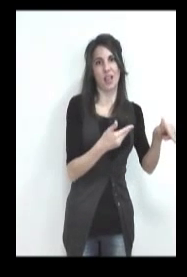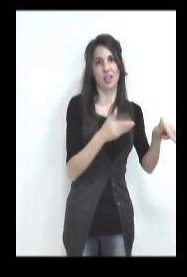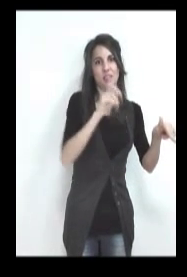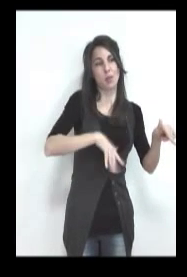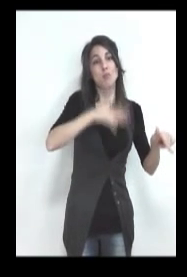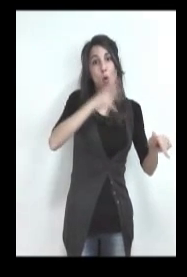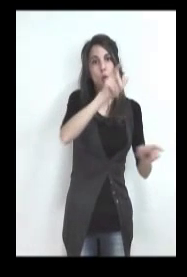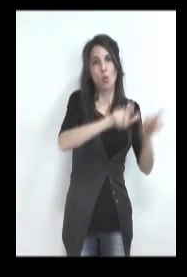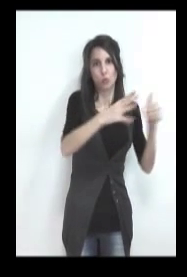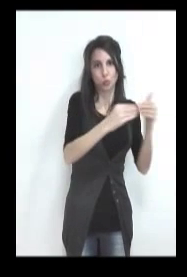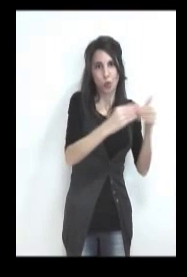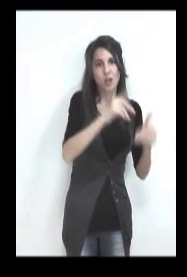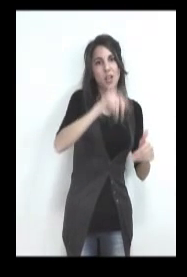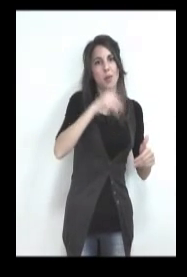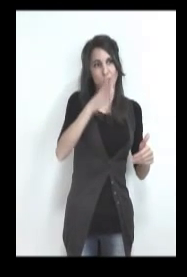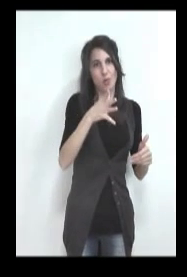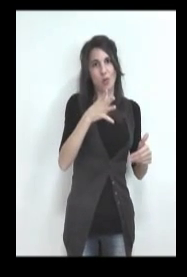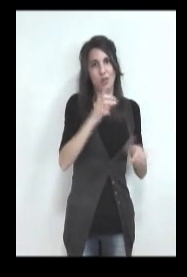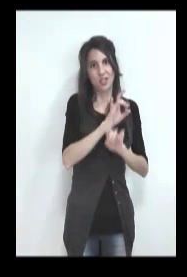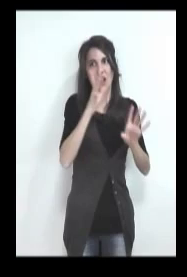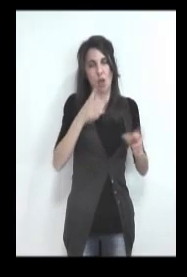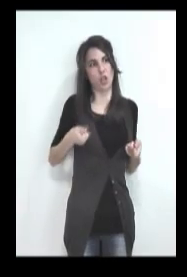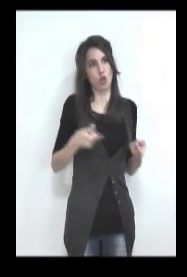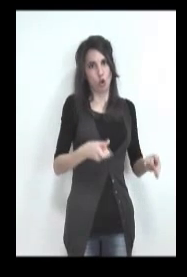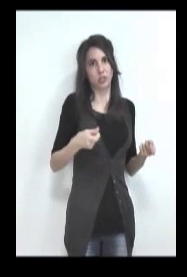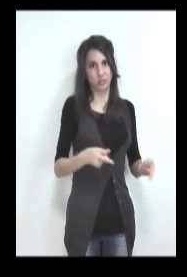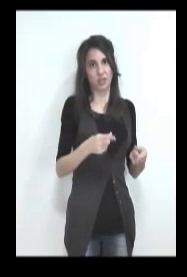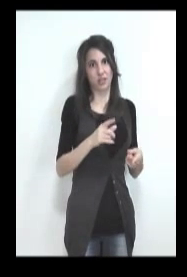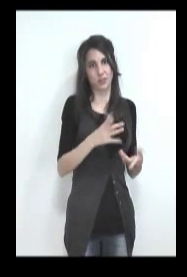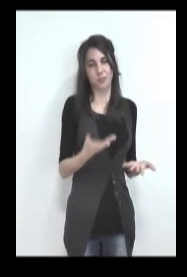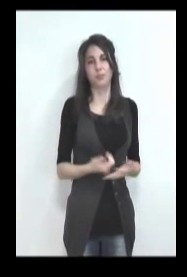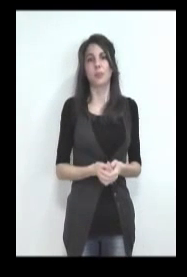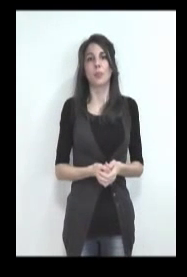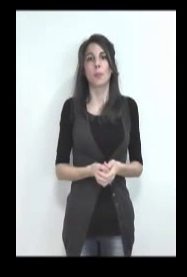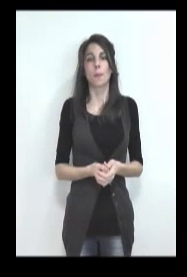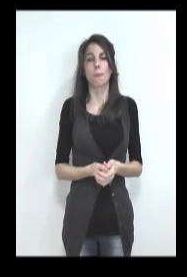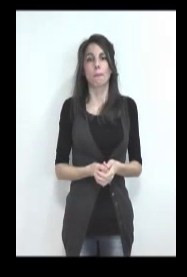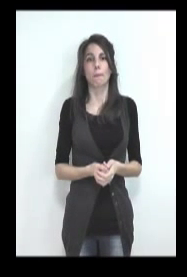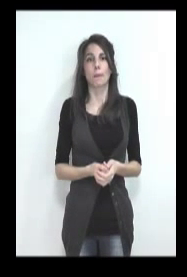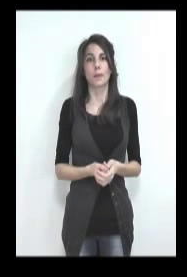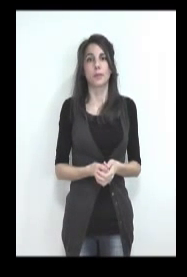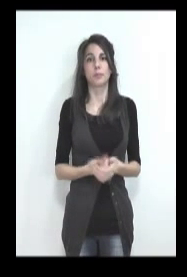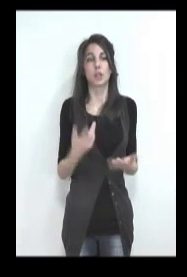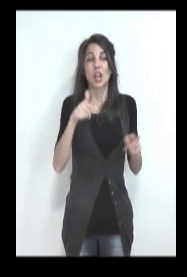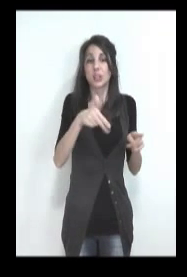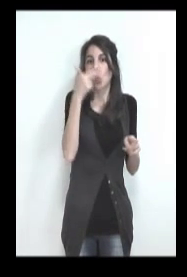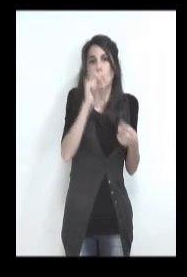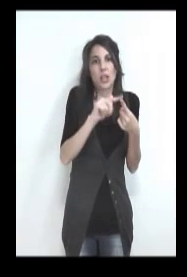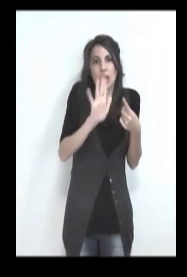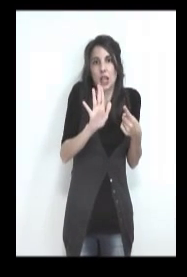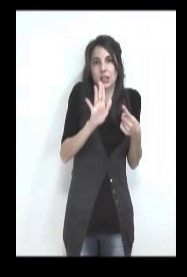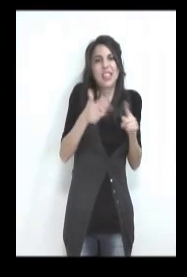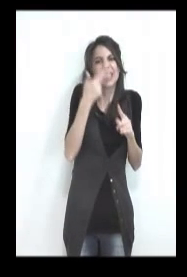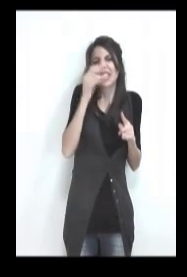también y el beneficio de esas actuaciones, pero esto es un interés, ese es el de los